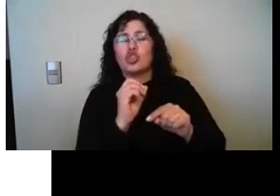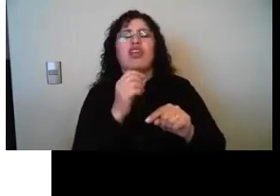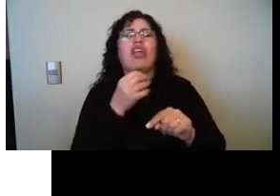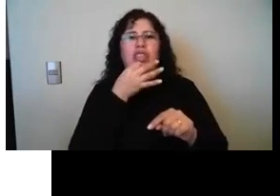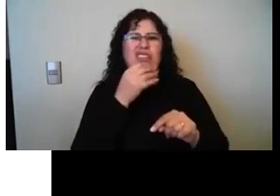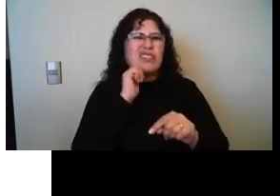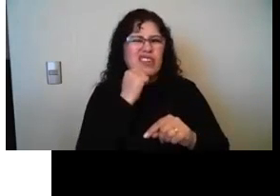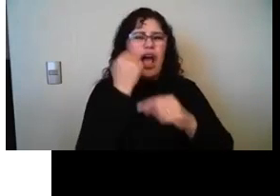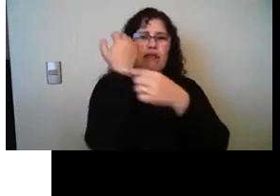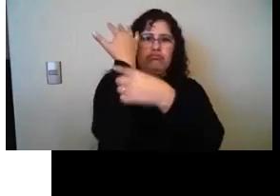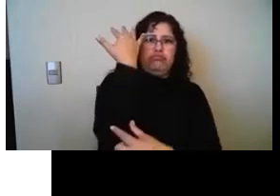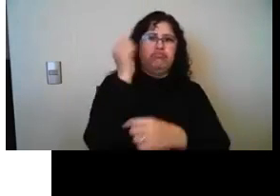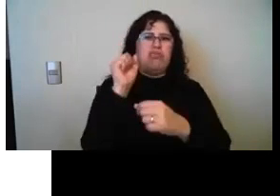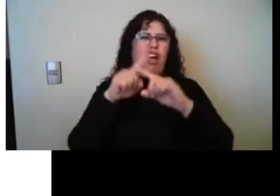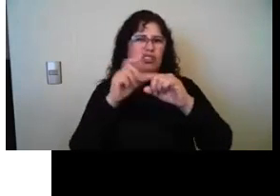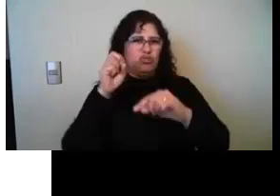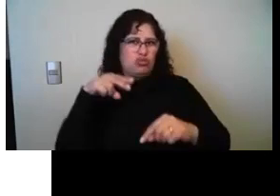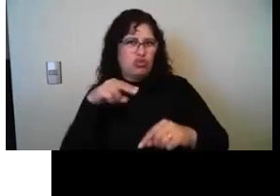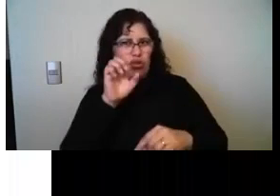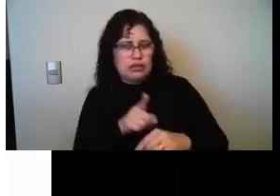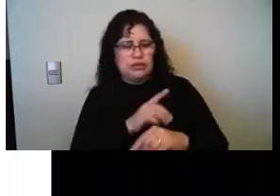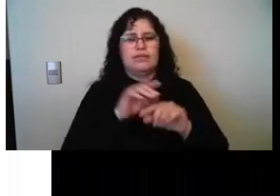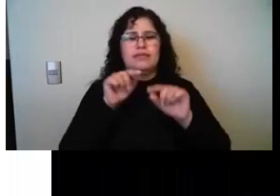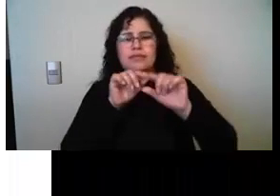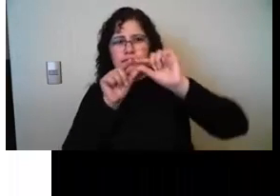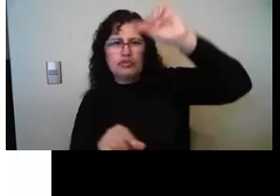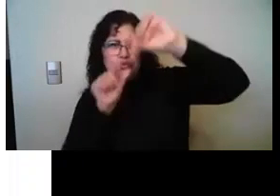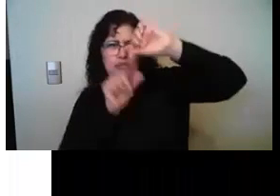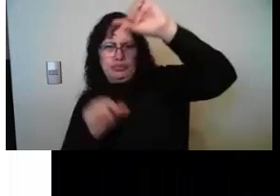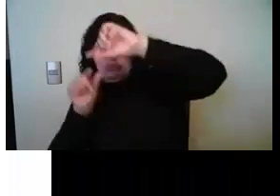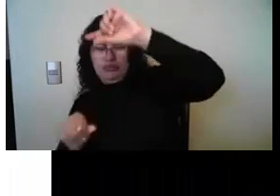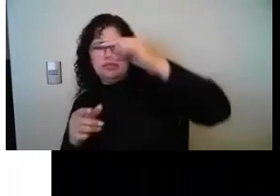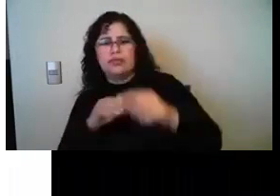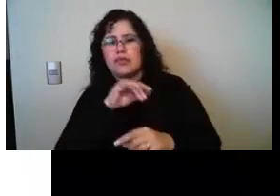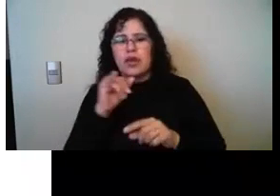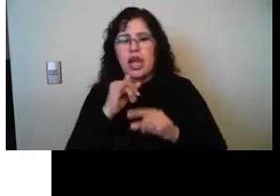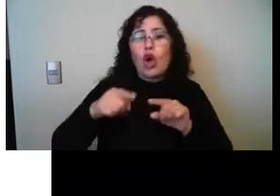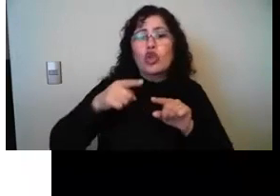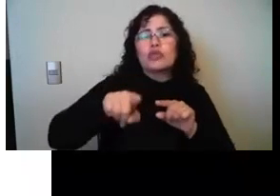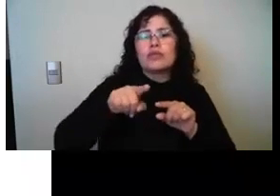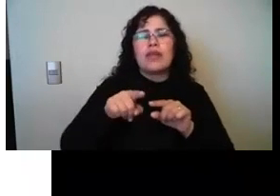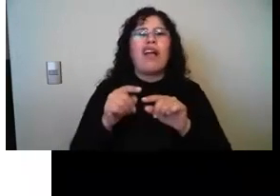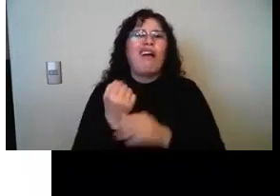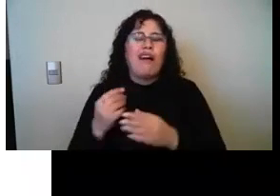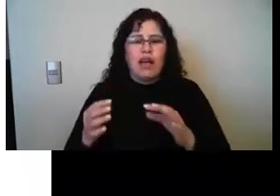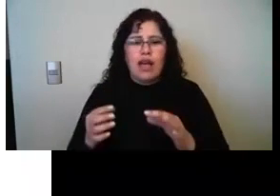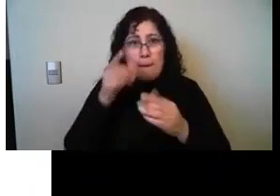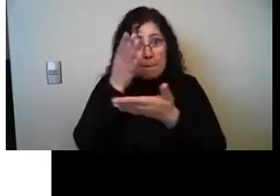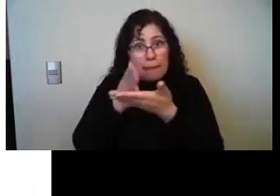¿cierto?, que representa la porción de la sensibilidad especial asociada al gusto, marcado acá como